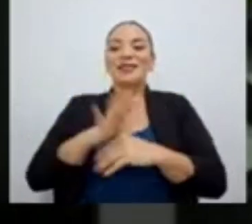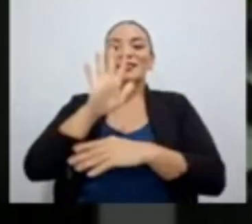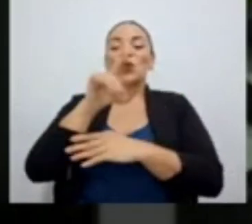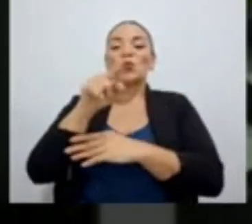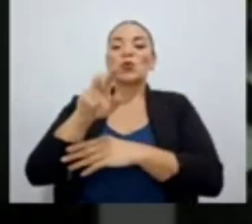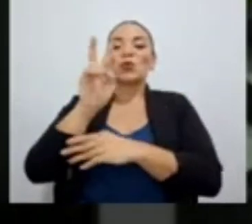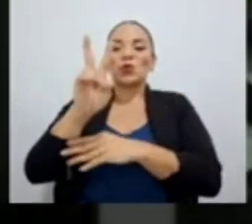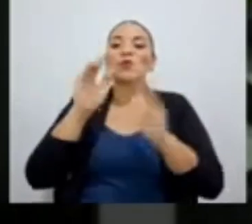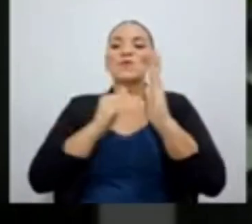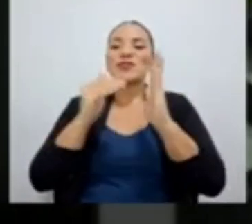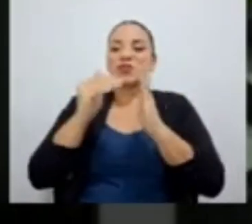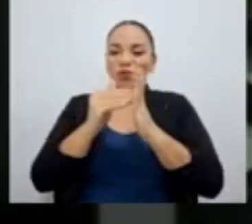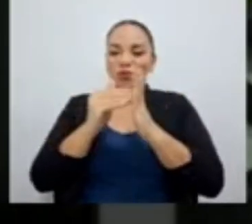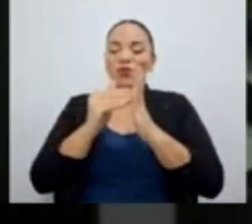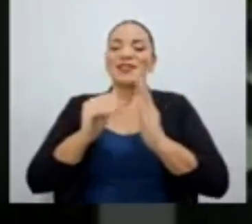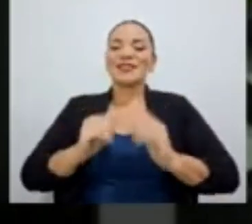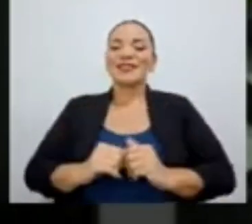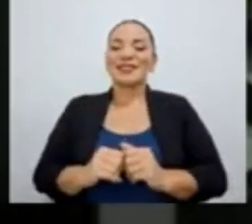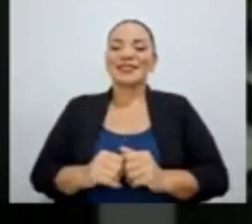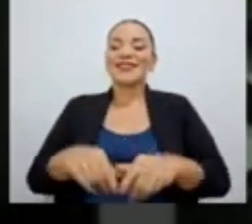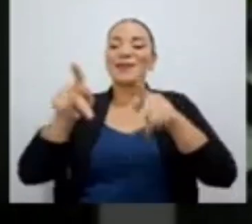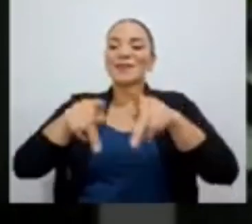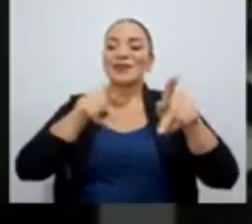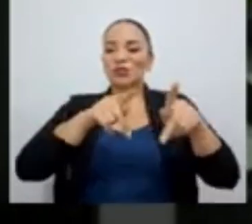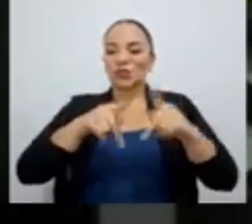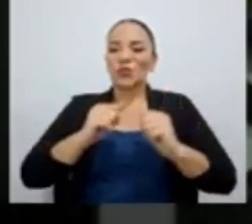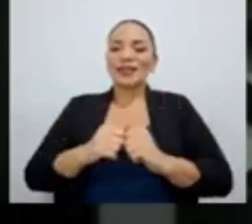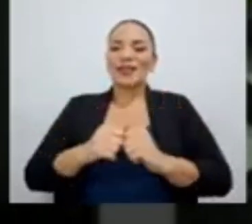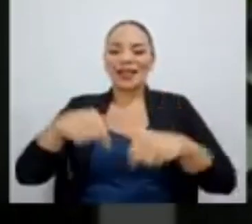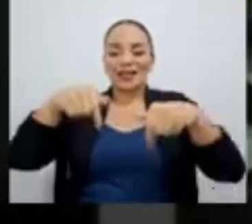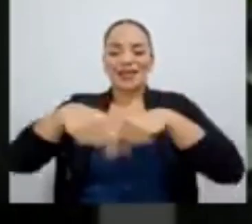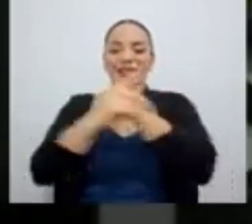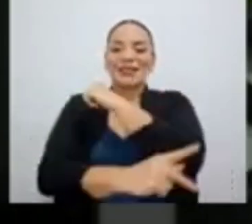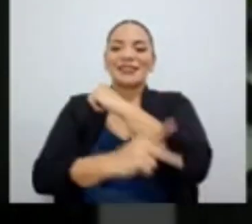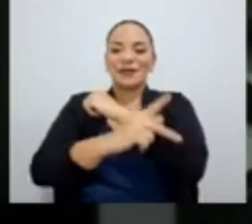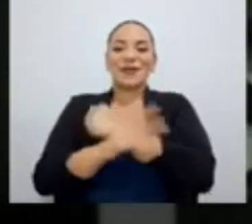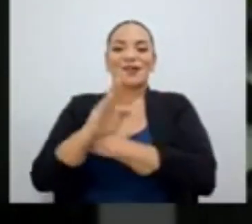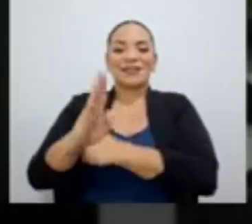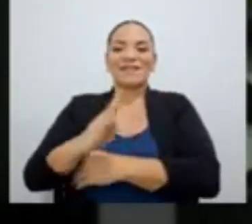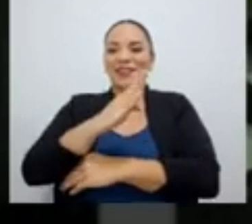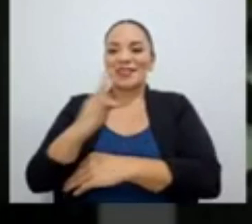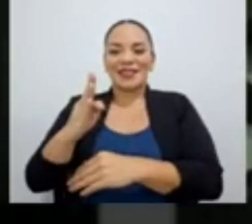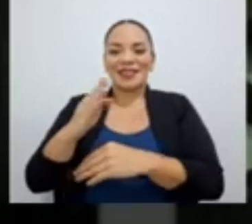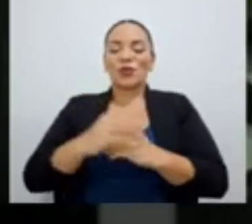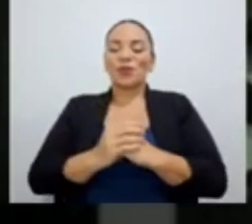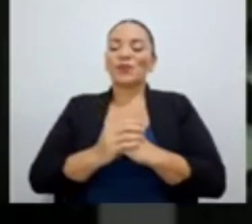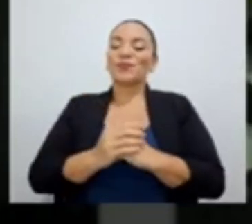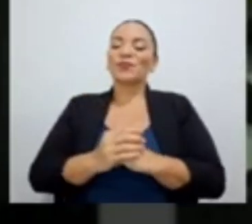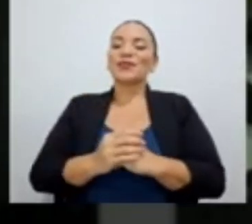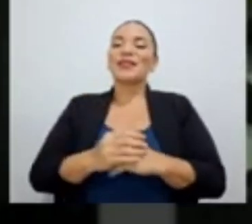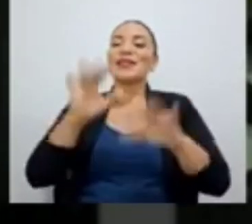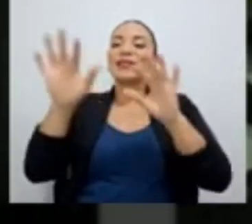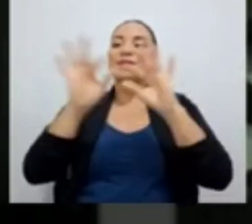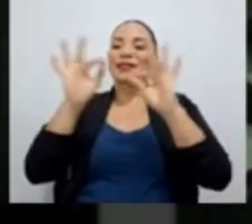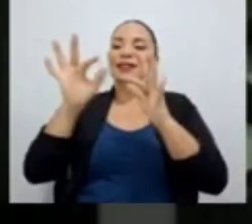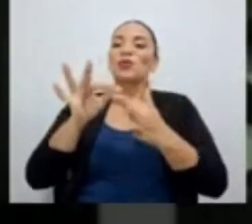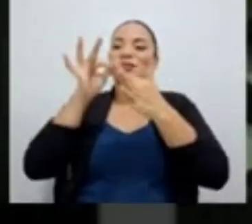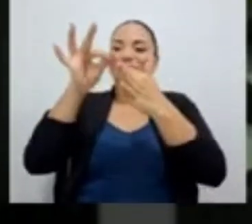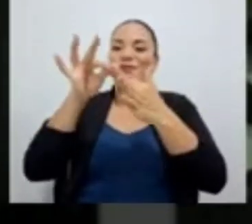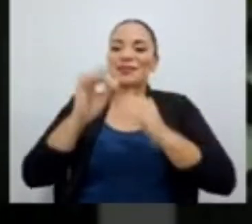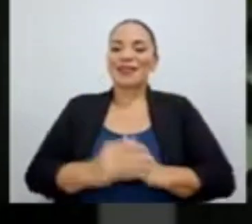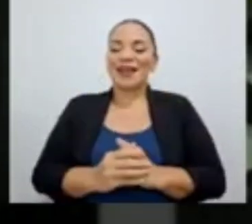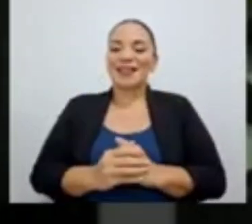millones aproximadamente de habitantes que tiene este país bendito. A los invitados especiales que